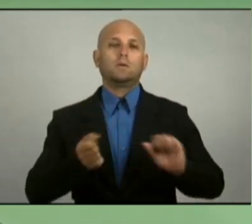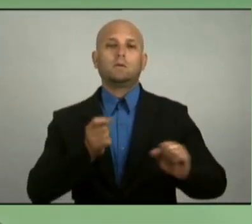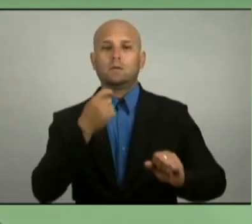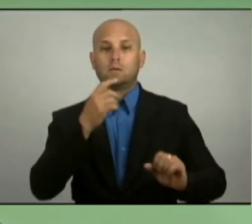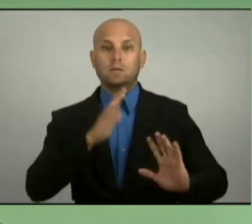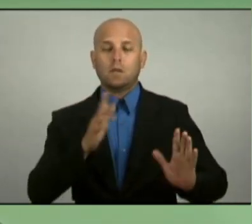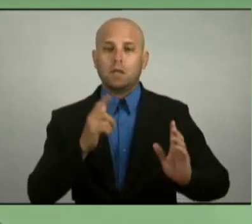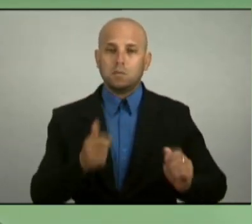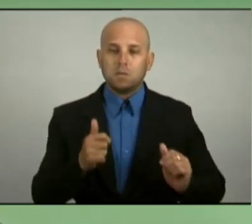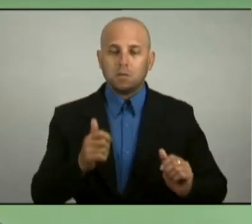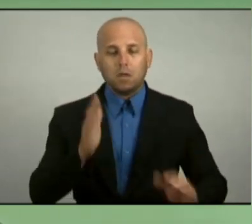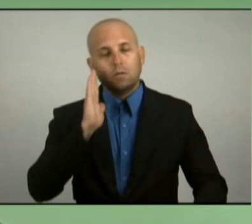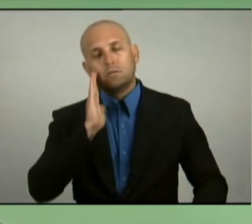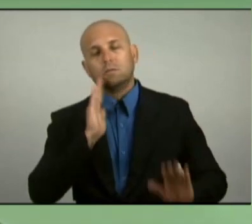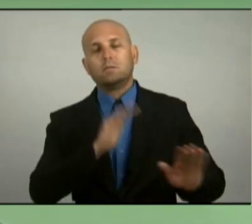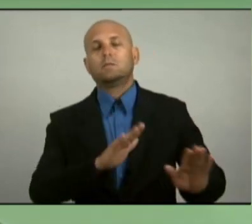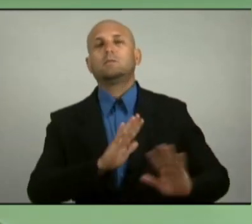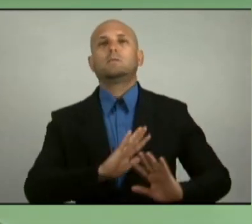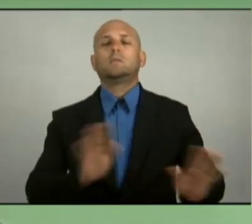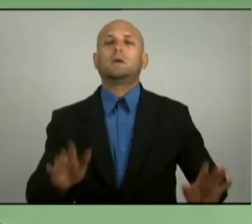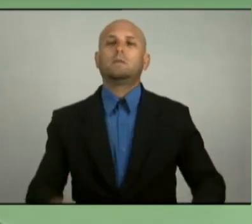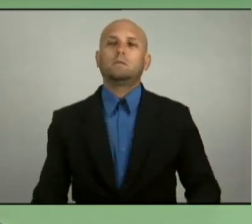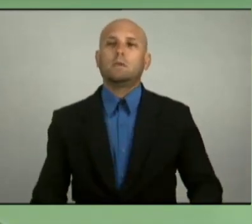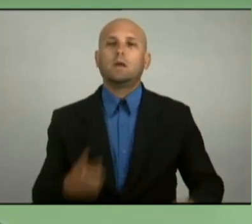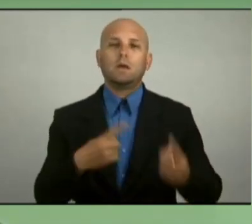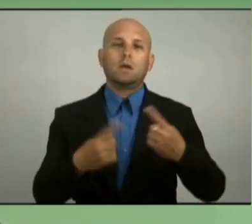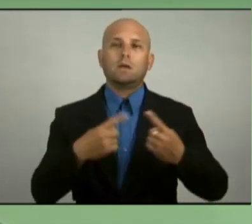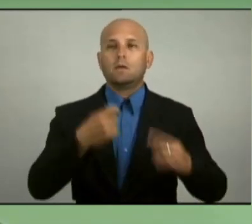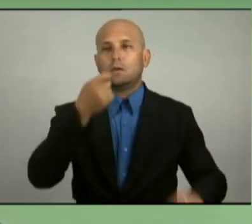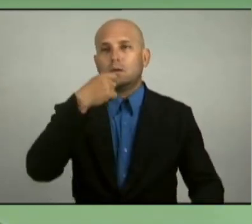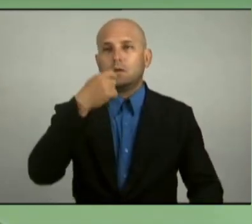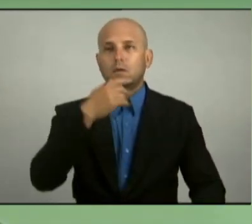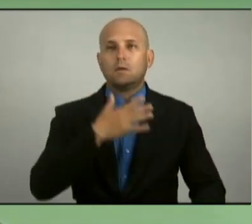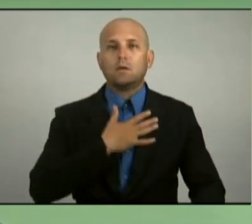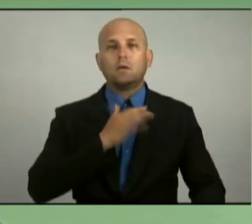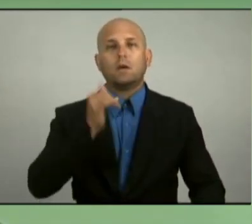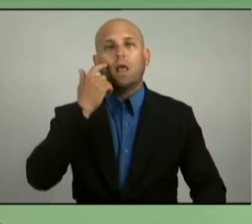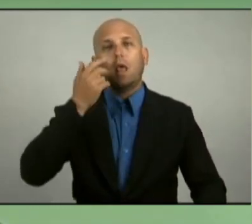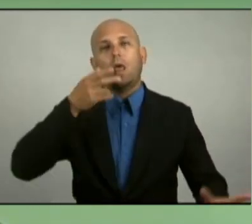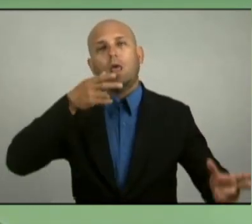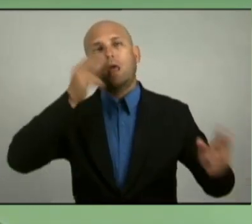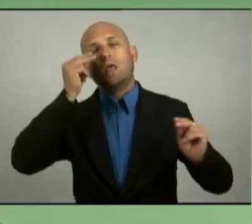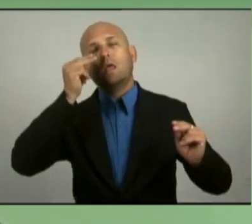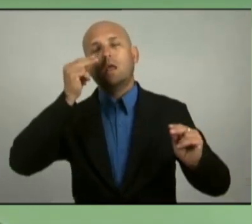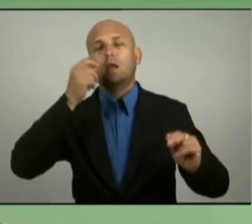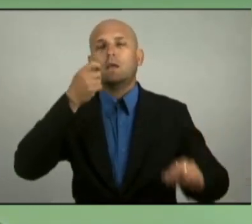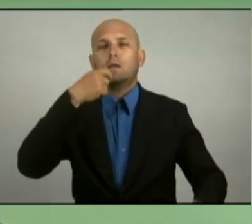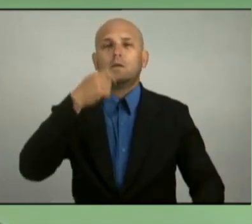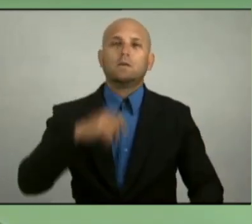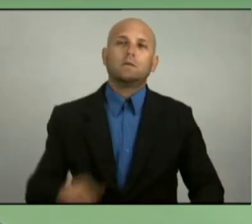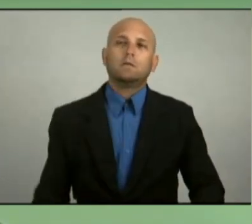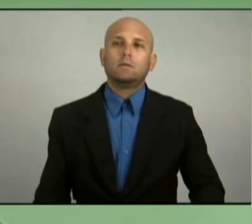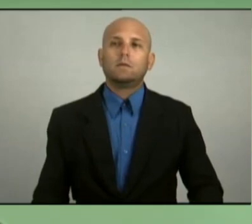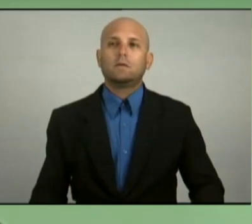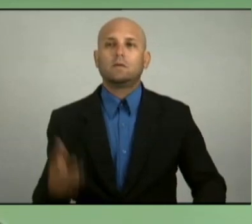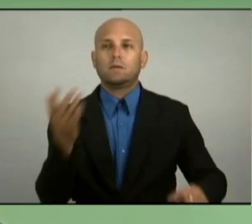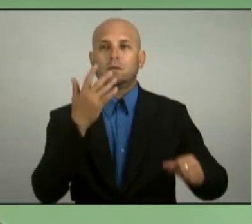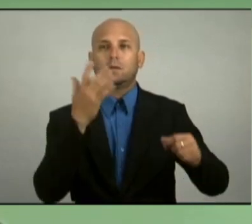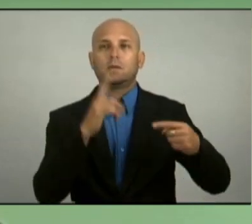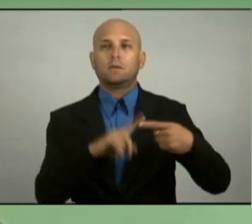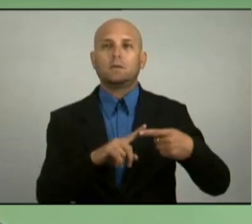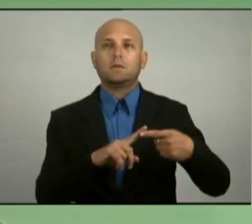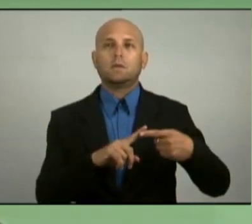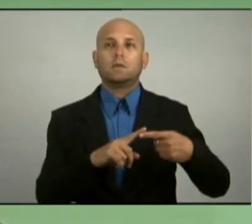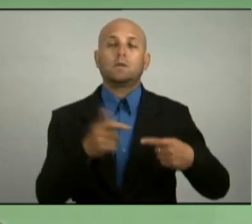trastorno necesiten medicamentos que inducen sueño que son los los llamados hipnóticos no en la farmacología que dentro de ellos El de